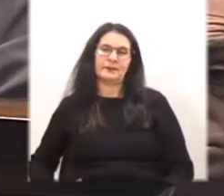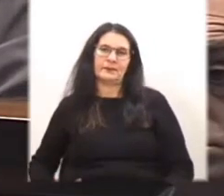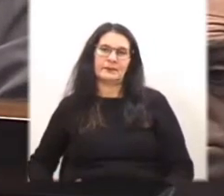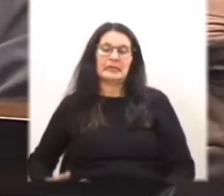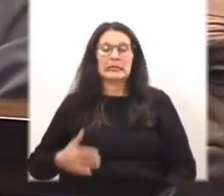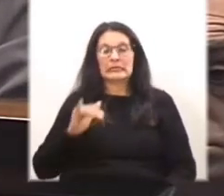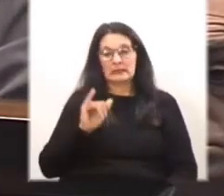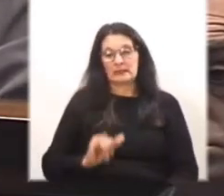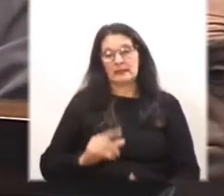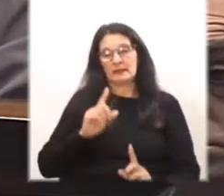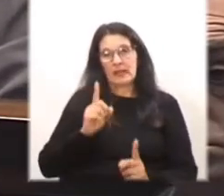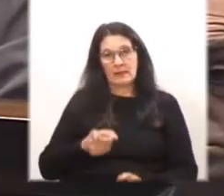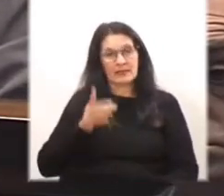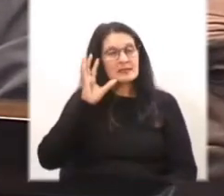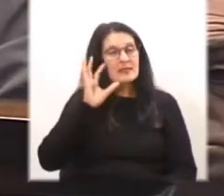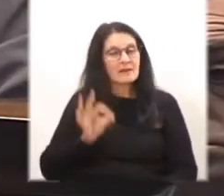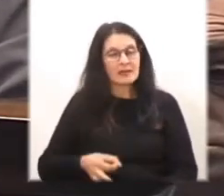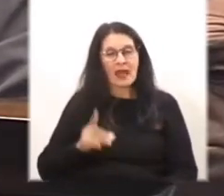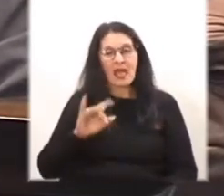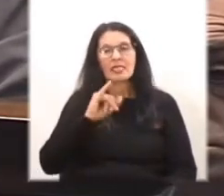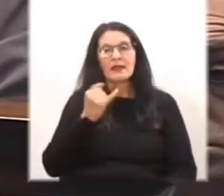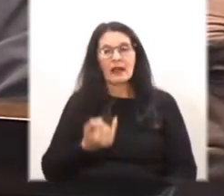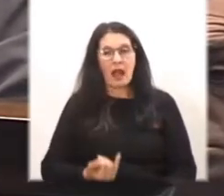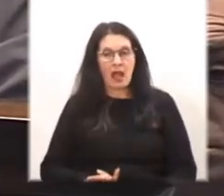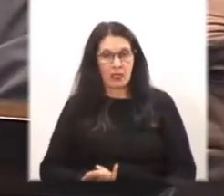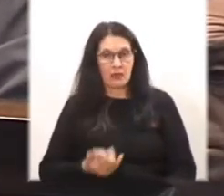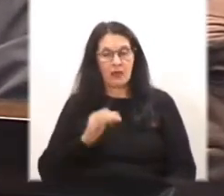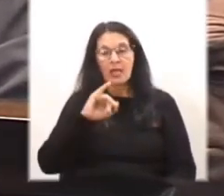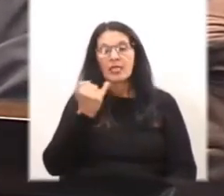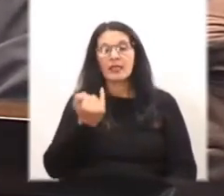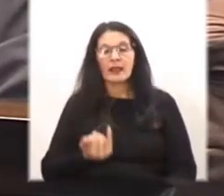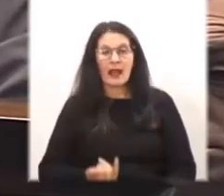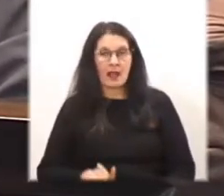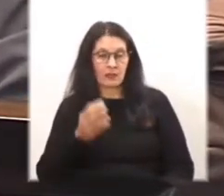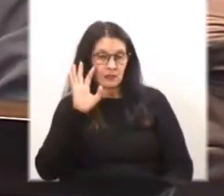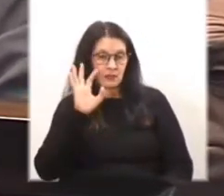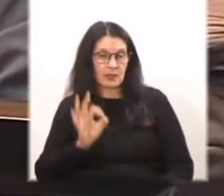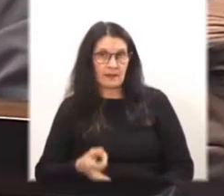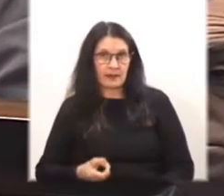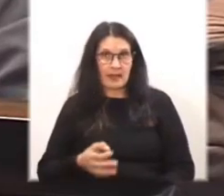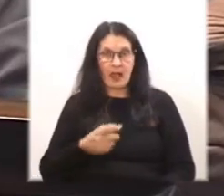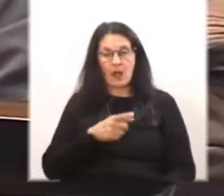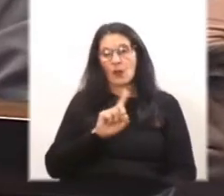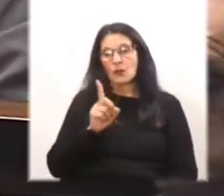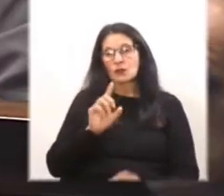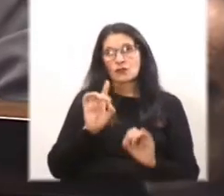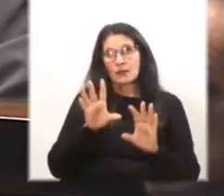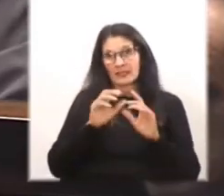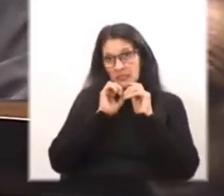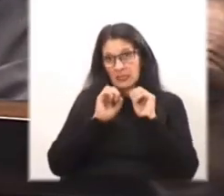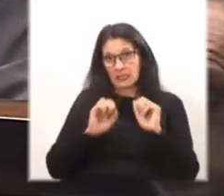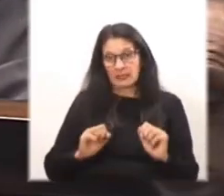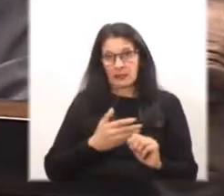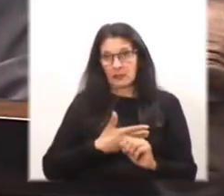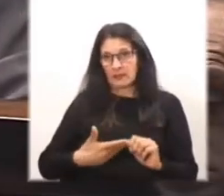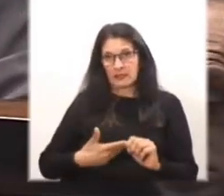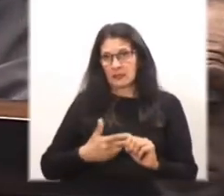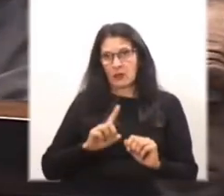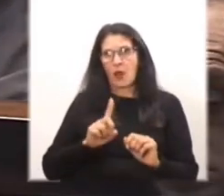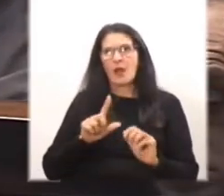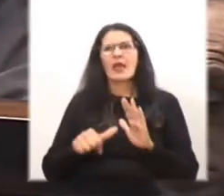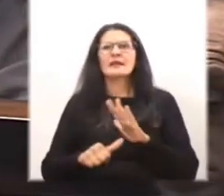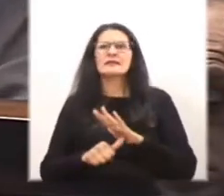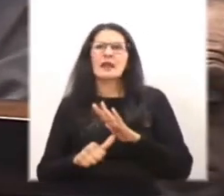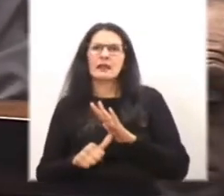también sabía Álvaro Delgado. Álvaro Delgado no solamente es secretario de Presidencia, sino que es el líder, junto